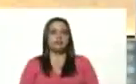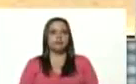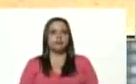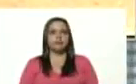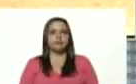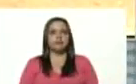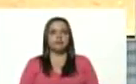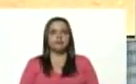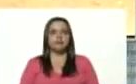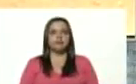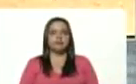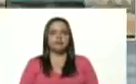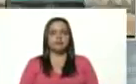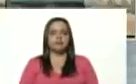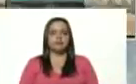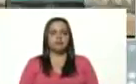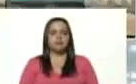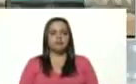venceremos!